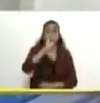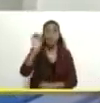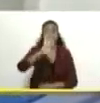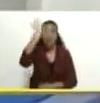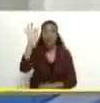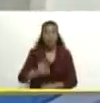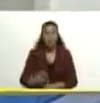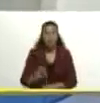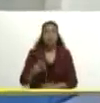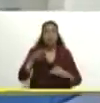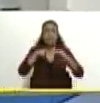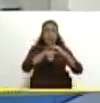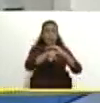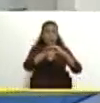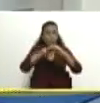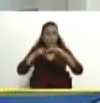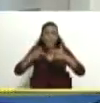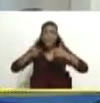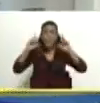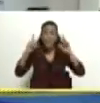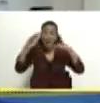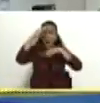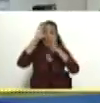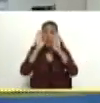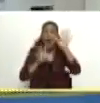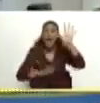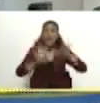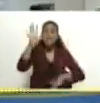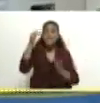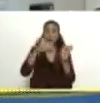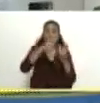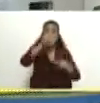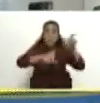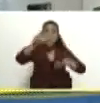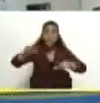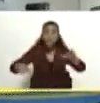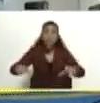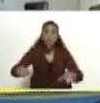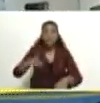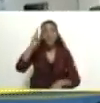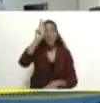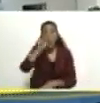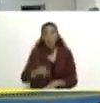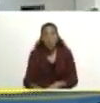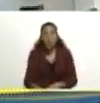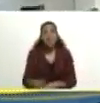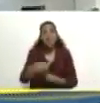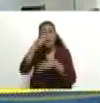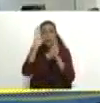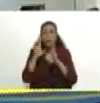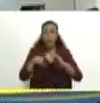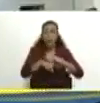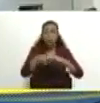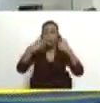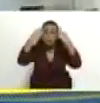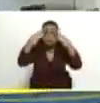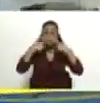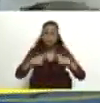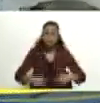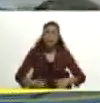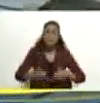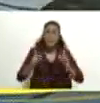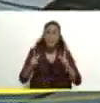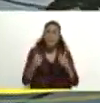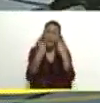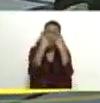Alta Tecnología y Equipo, que va a permitir la atención de más de 15 pacientes por día para obtener lo que son las imágenes de alta definición que